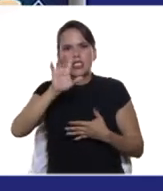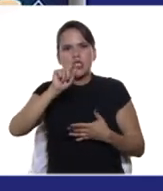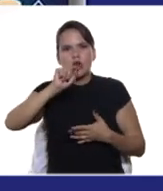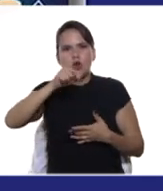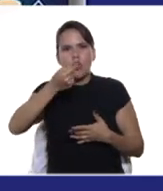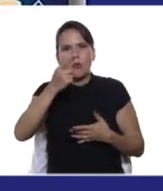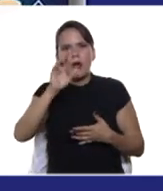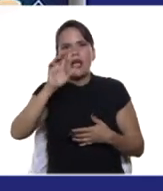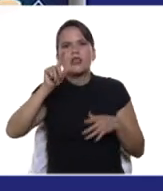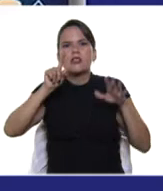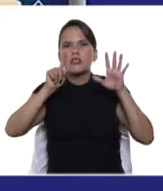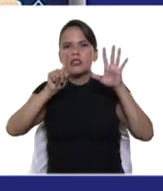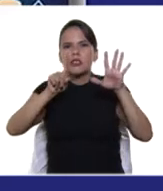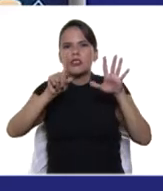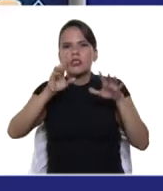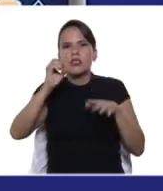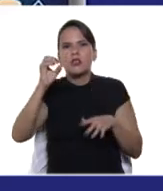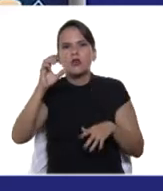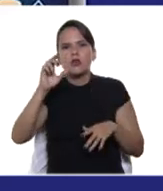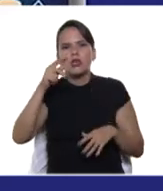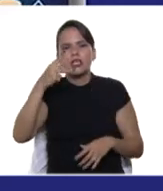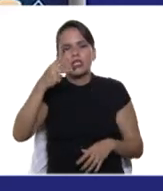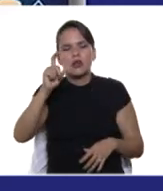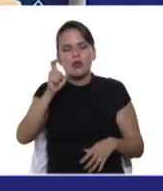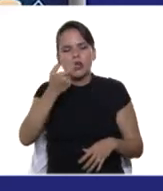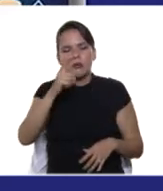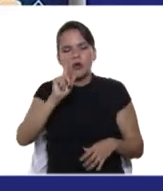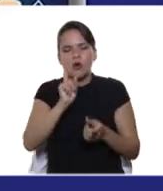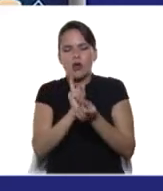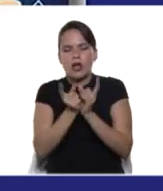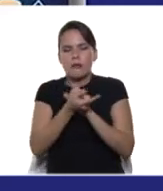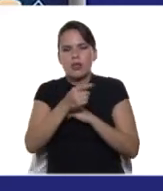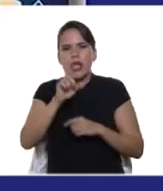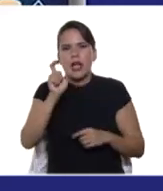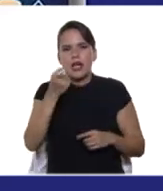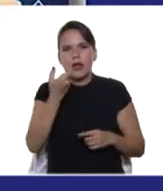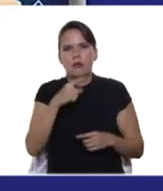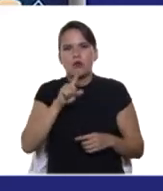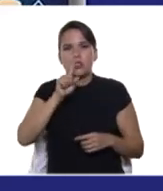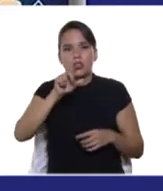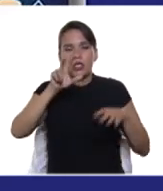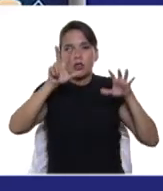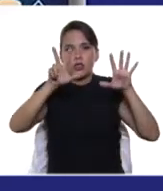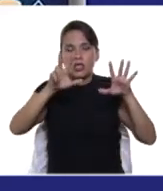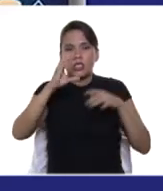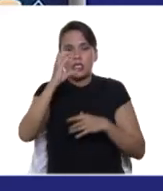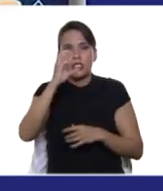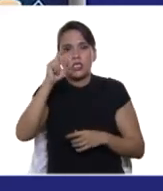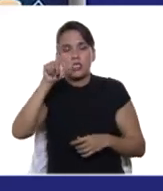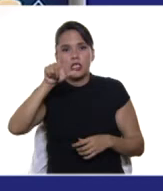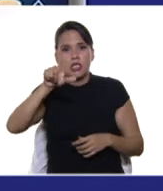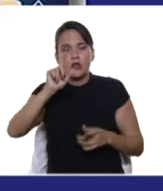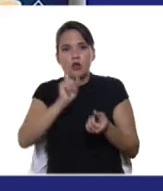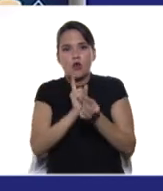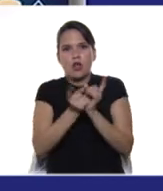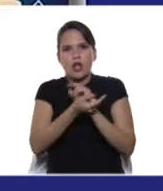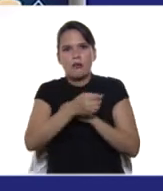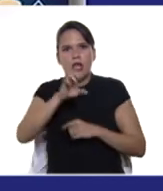5,680 kilogramos a gramos. Y D, 130 centilitros a hectolitro.